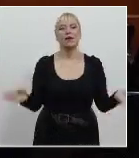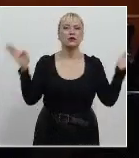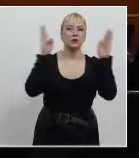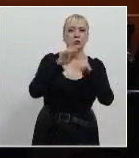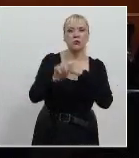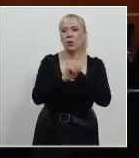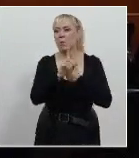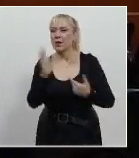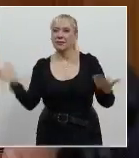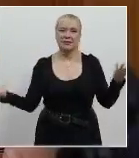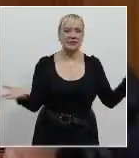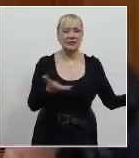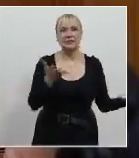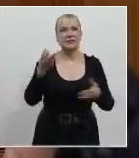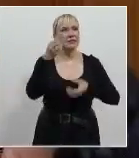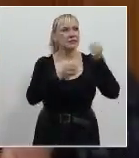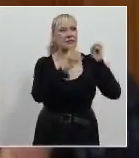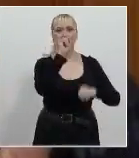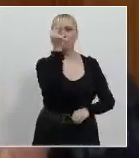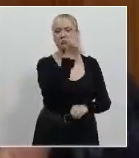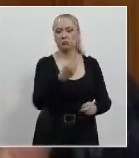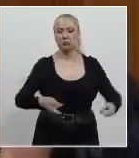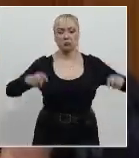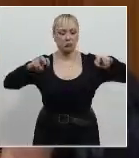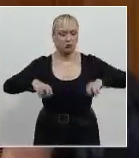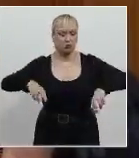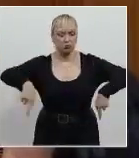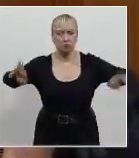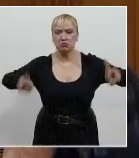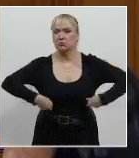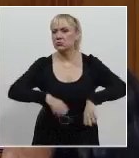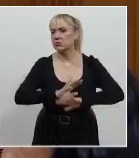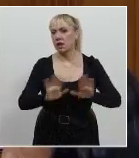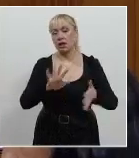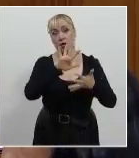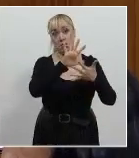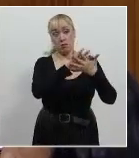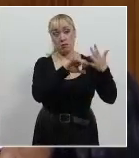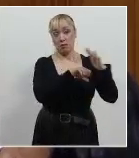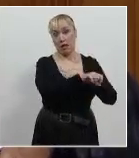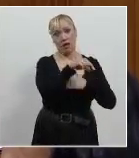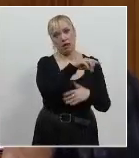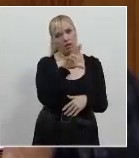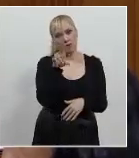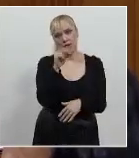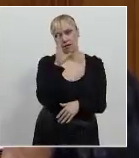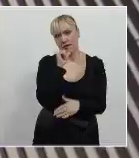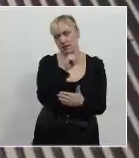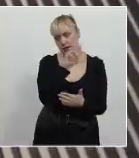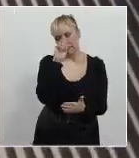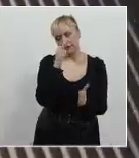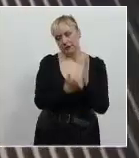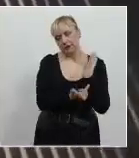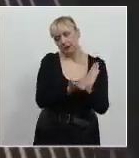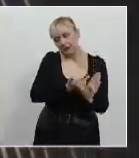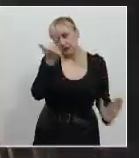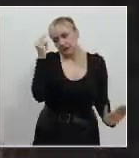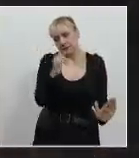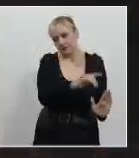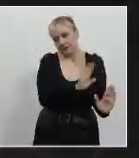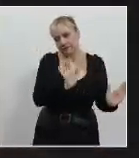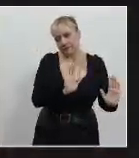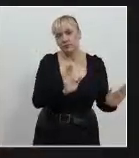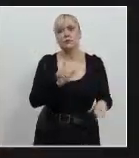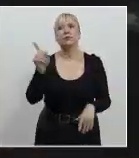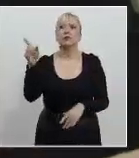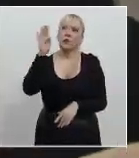de Controversias, con excepción de la materia penal. Al resolver un amparo en revisión, la sala consideró que el legislativo se excedió del